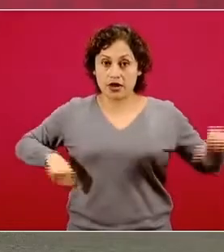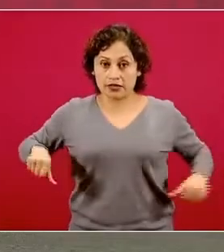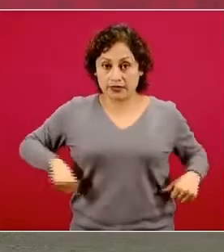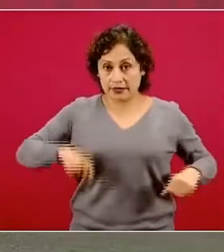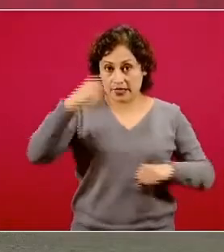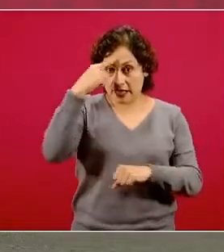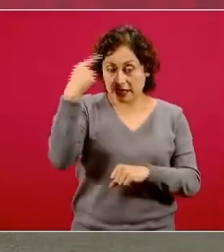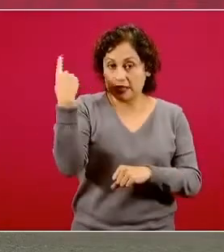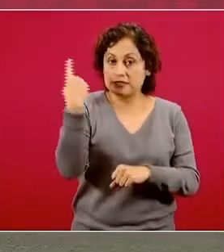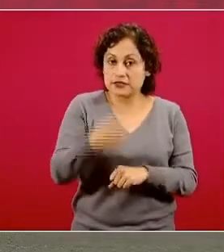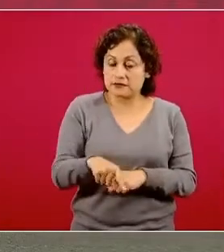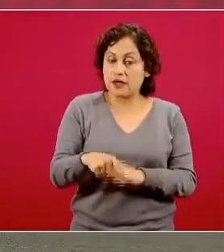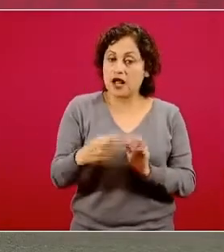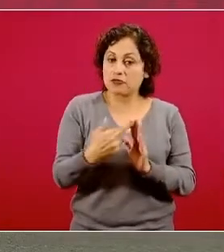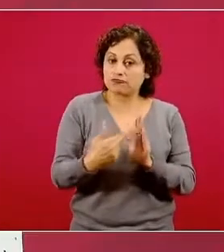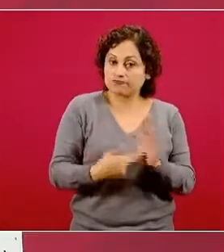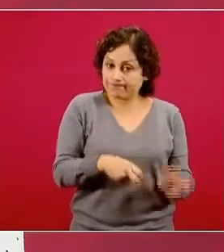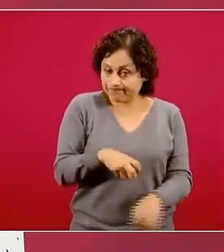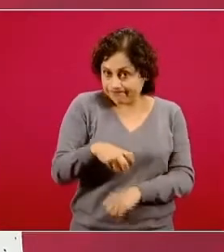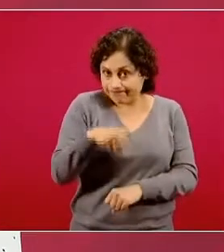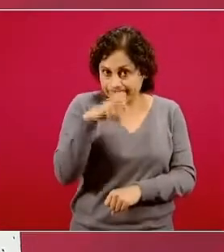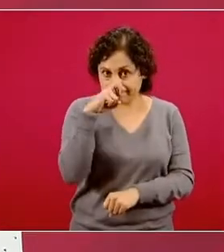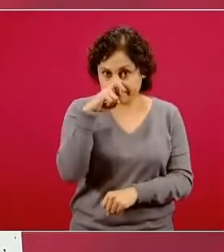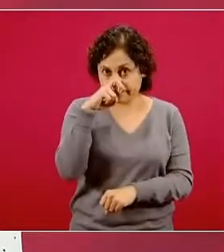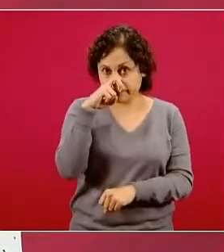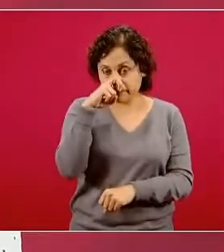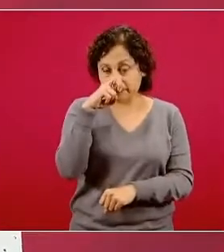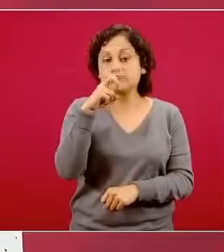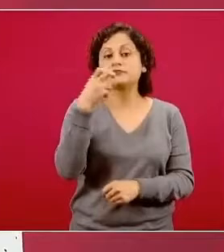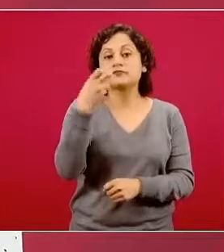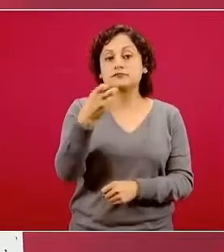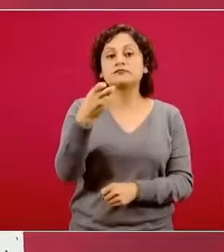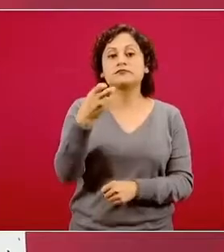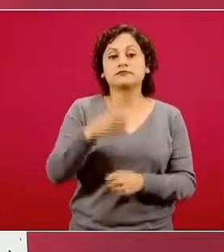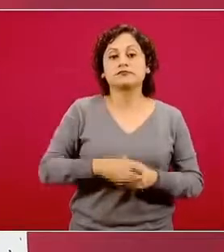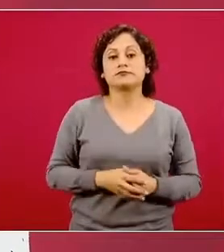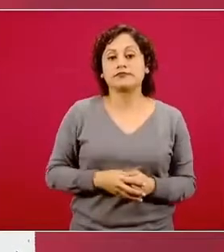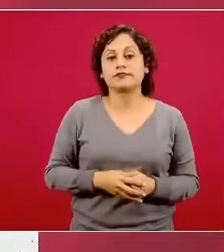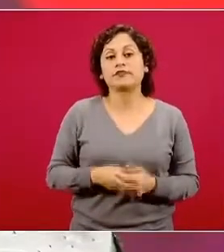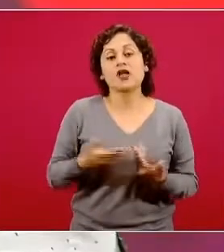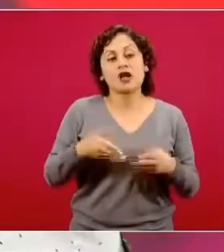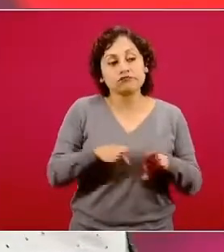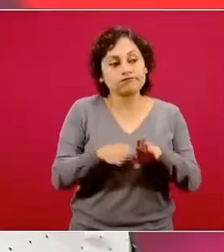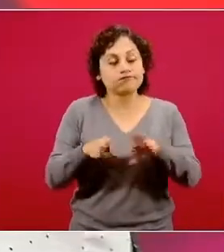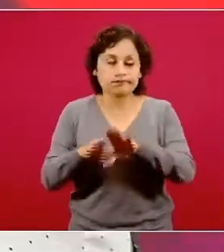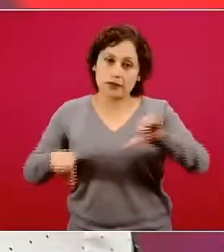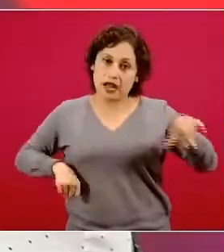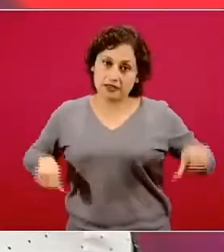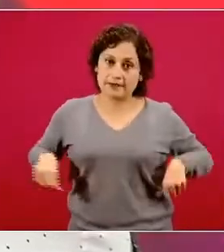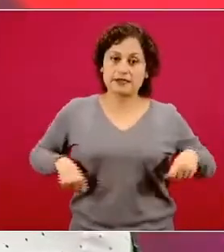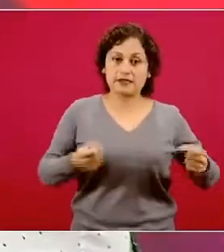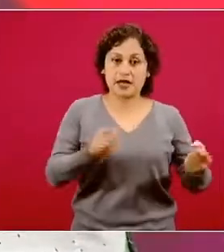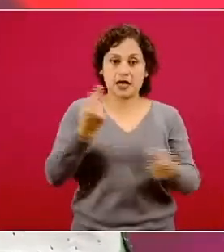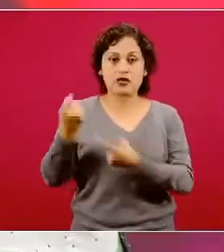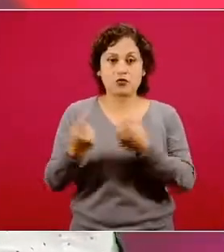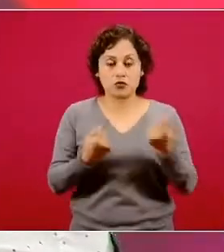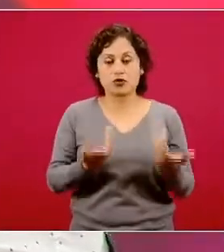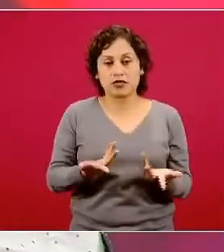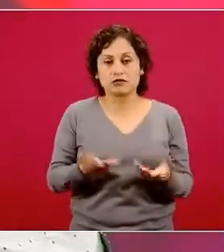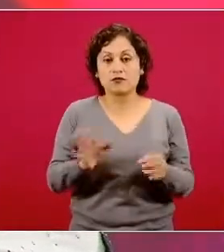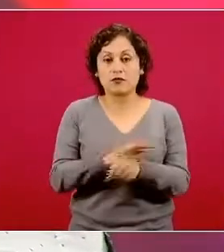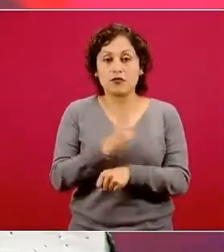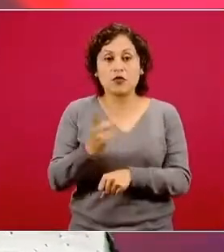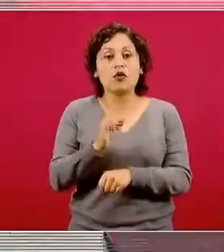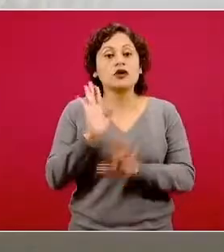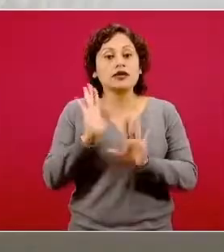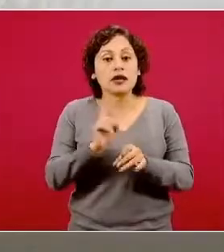a apretar un poquito las actividades sociales y económicas, dado que lo que estaríamos observando es un incremento